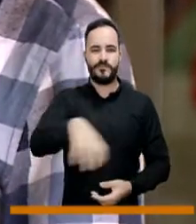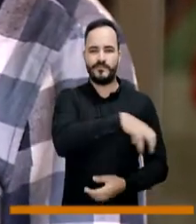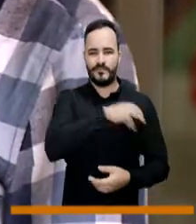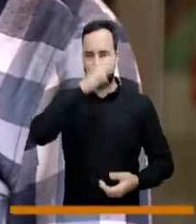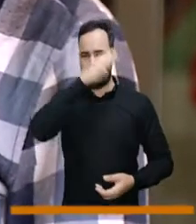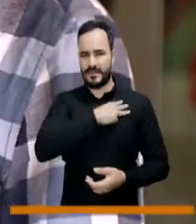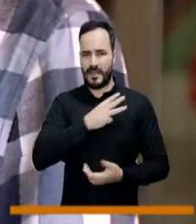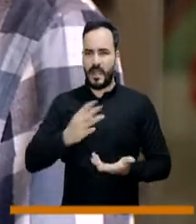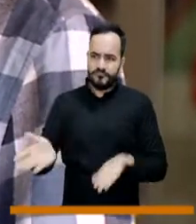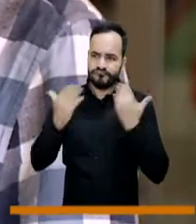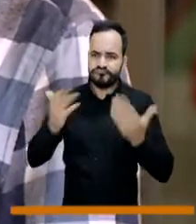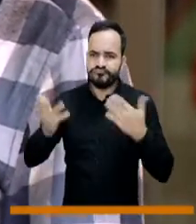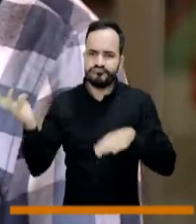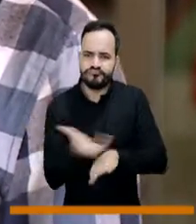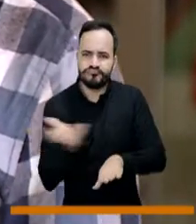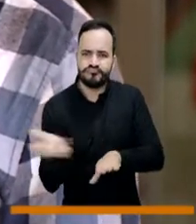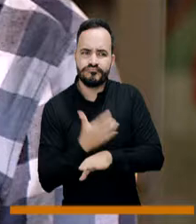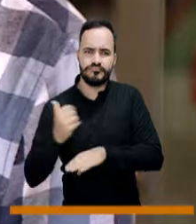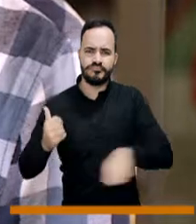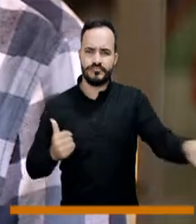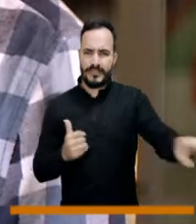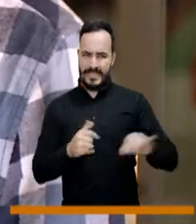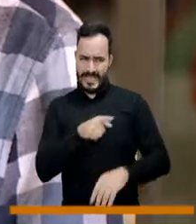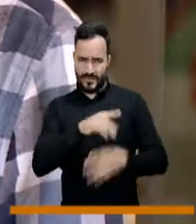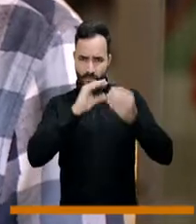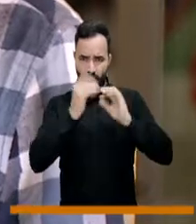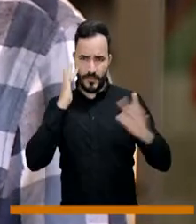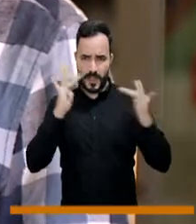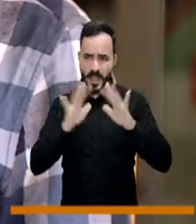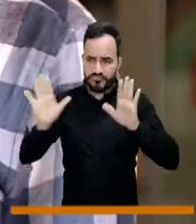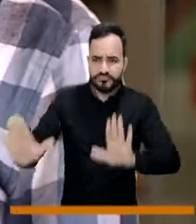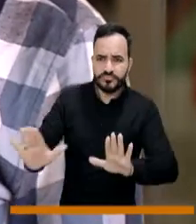instituciones militares no tendrían por qué estar haciendo estos procesos de